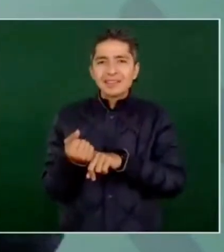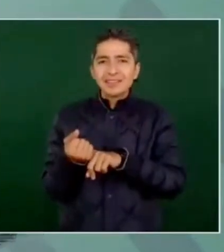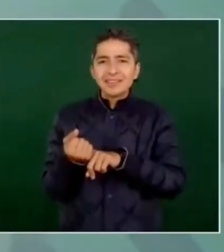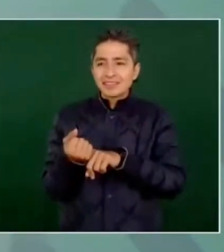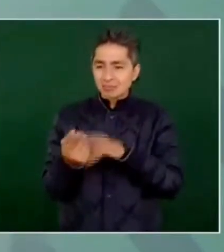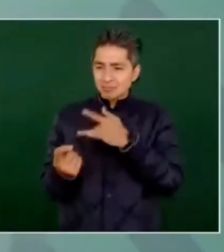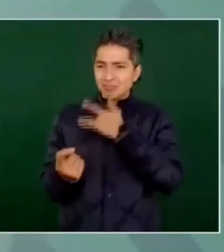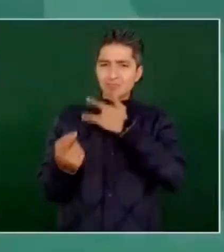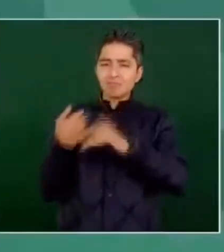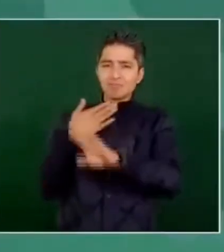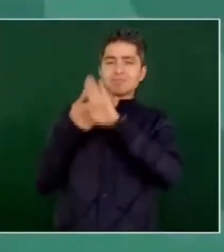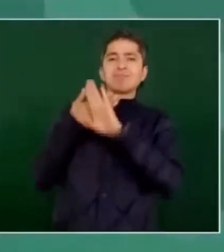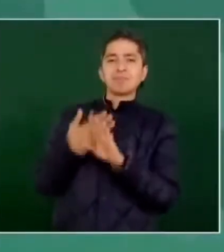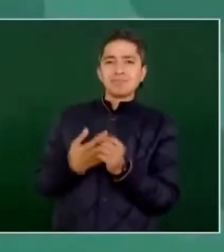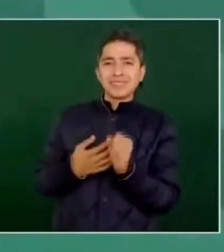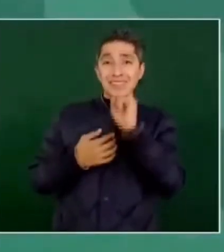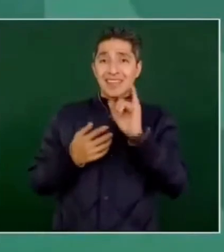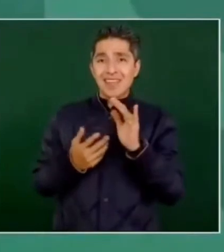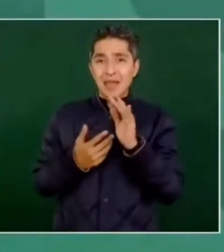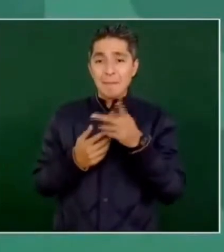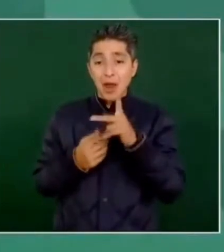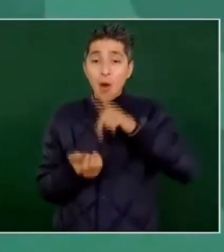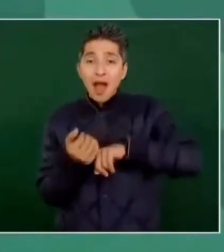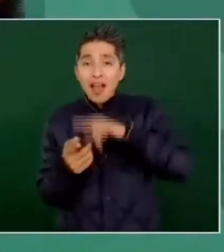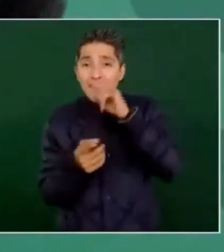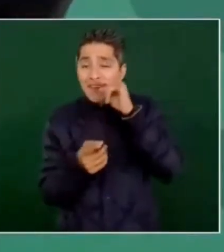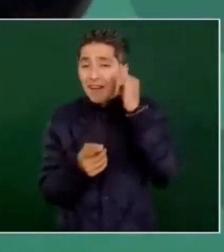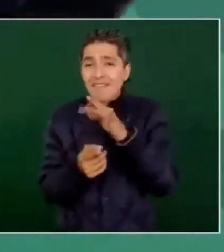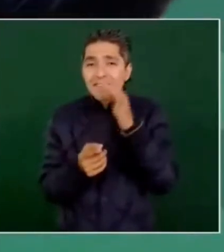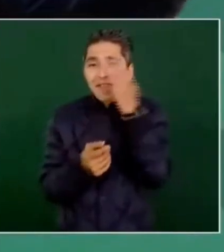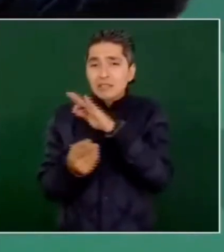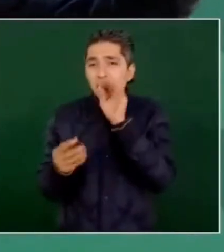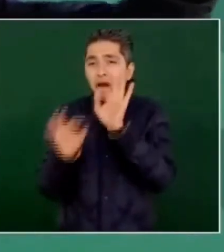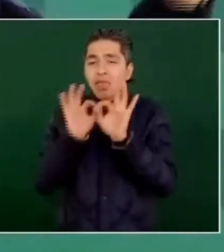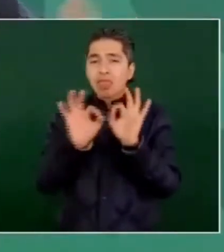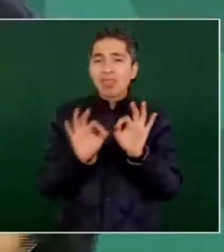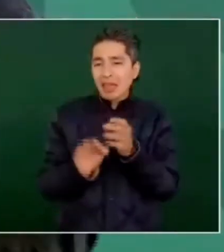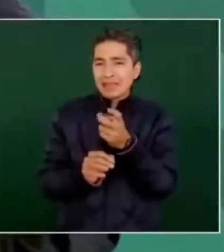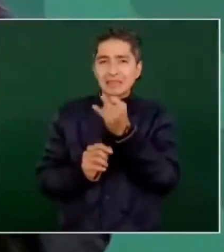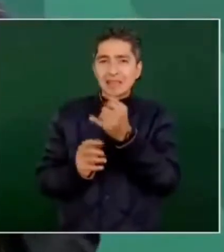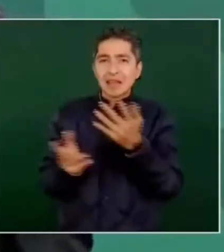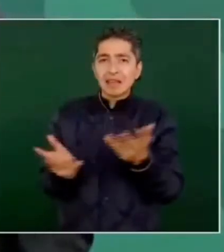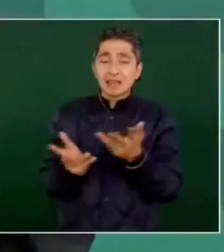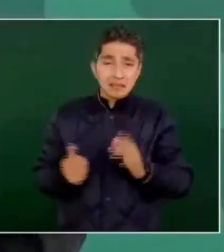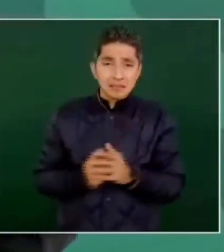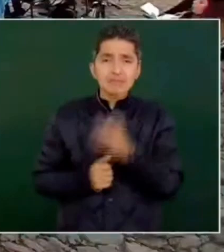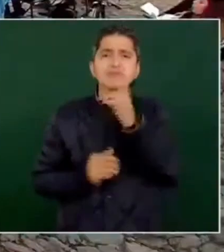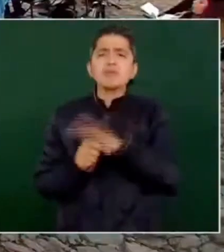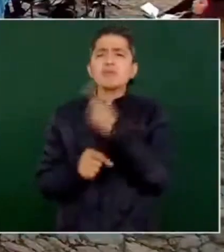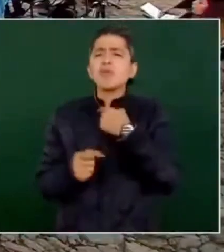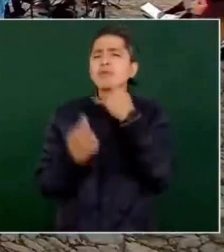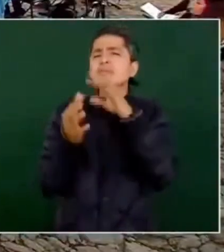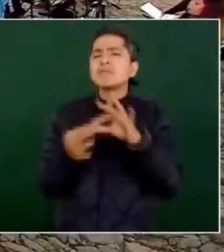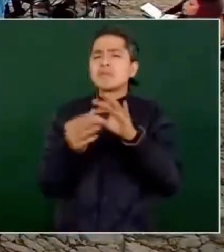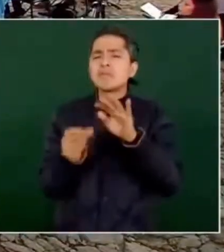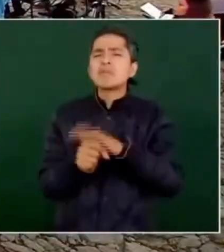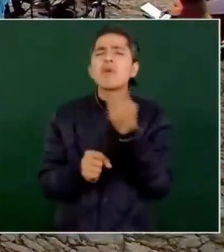Y eso es lo que hicieron. Bueno, ¿por qué doy este contexto? Miren,